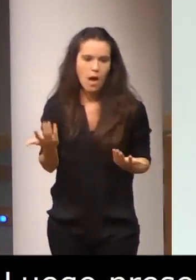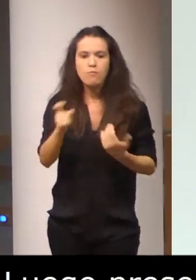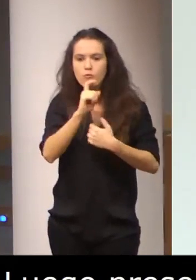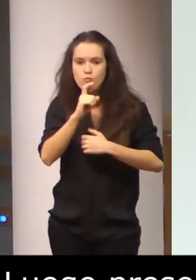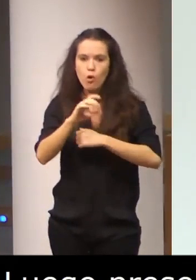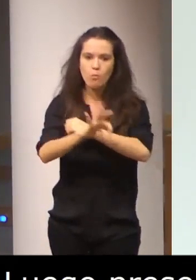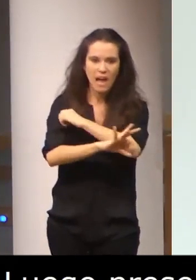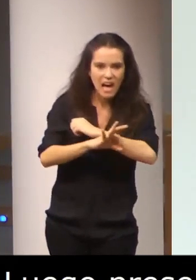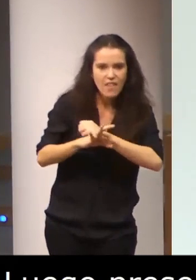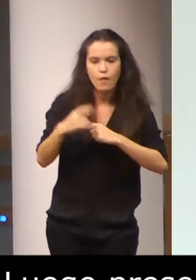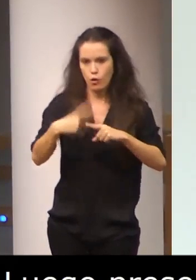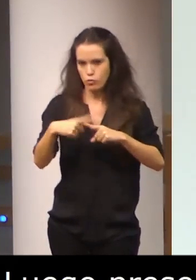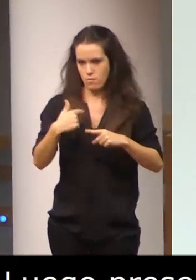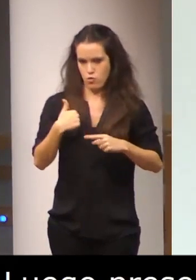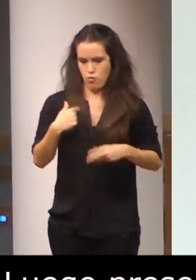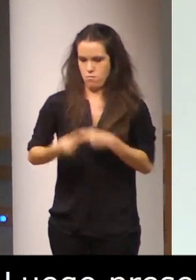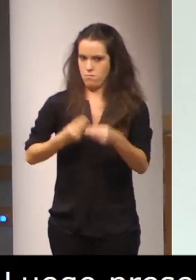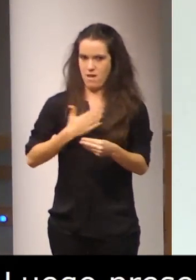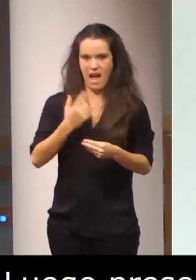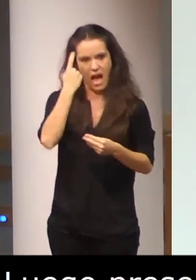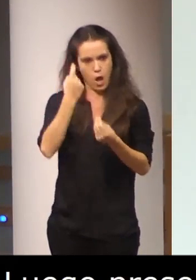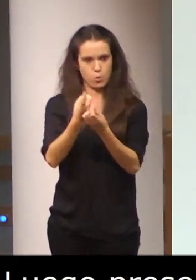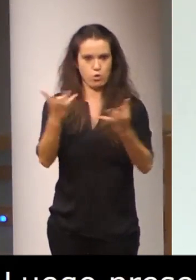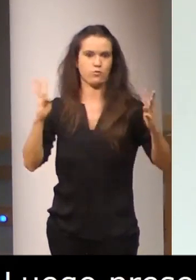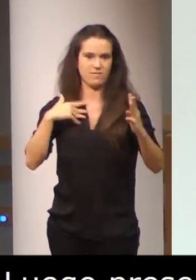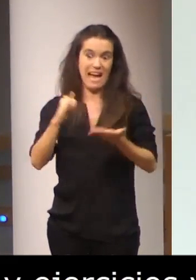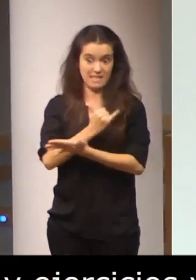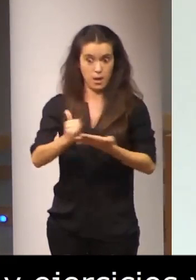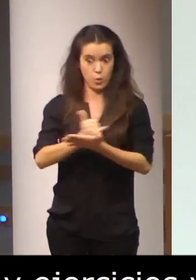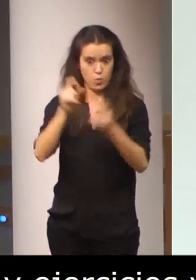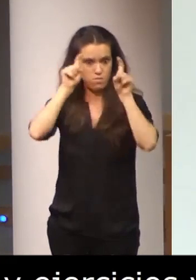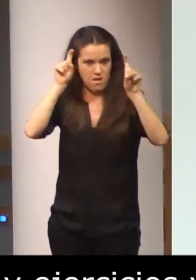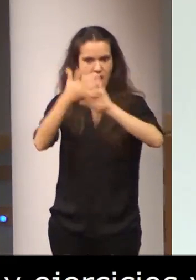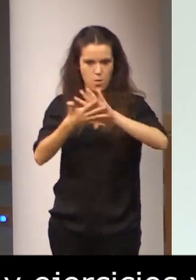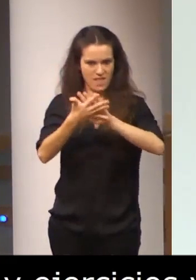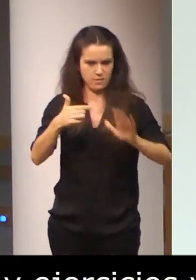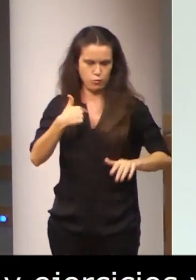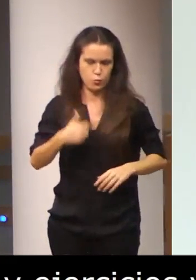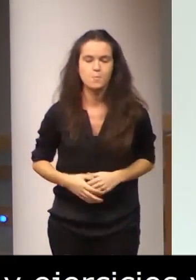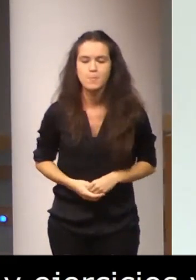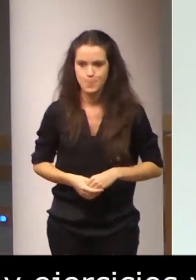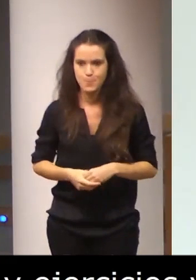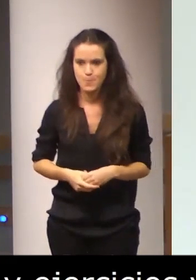ejercicios y demás que llevo a cabo yo con mis alumnos en la asignatura que estoy impartiendo de lengua de signos.